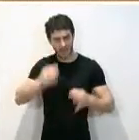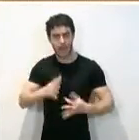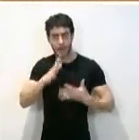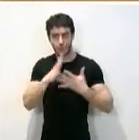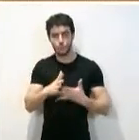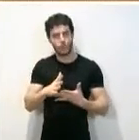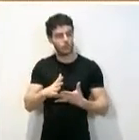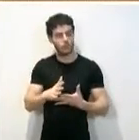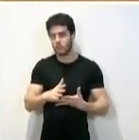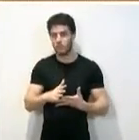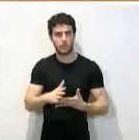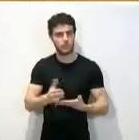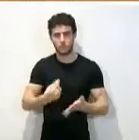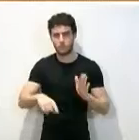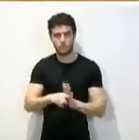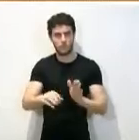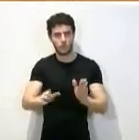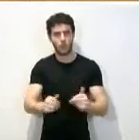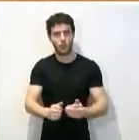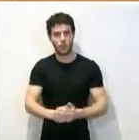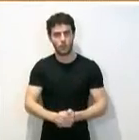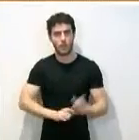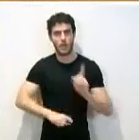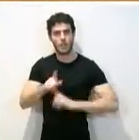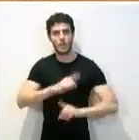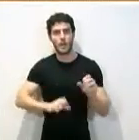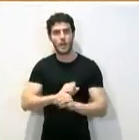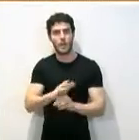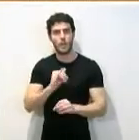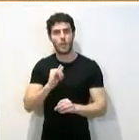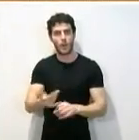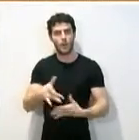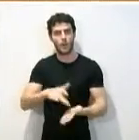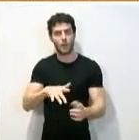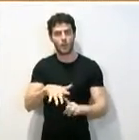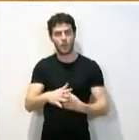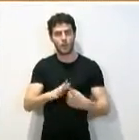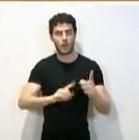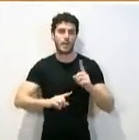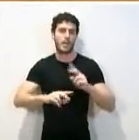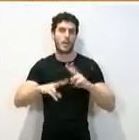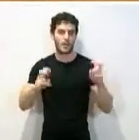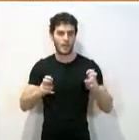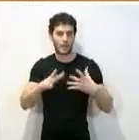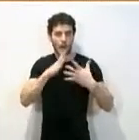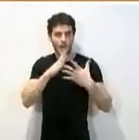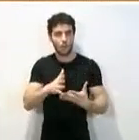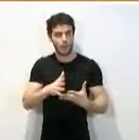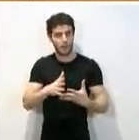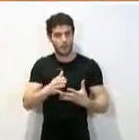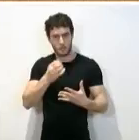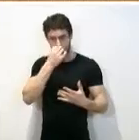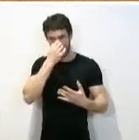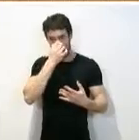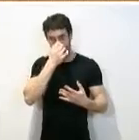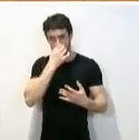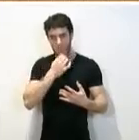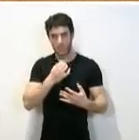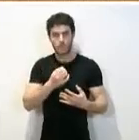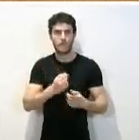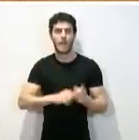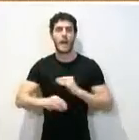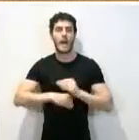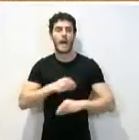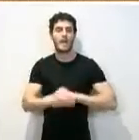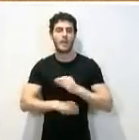los problemas que se han producido durante la pandemia con situaciones de confinamiento. Ahora mismo se está elaborando otro